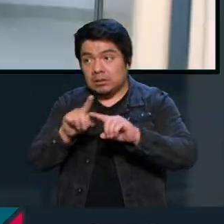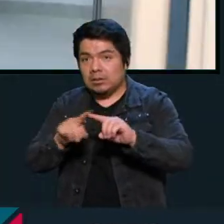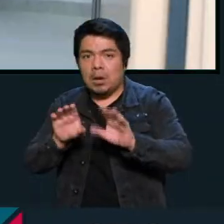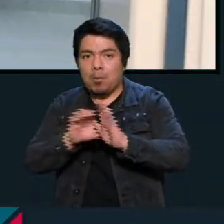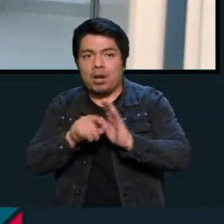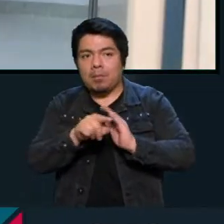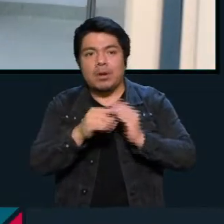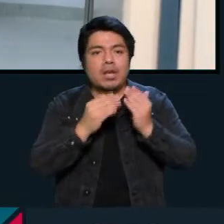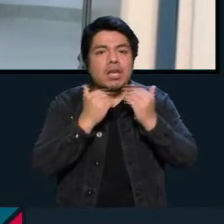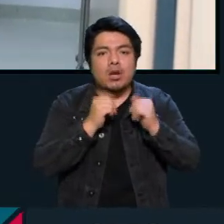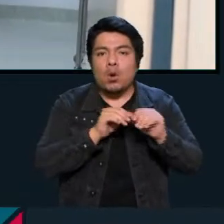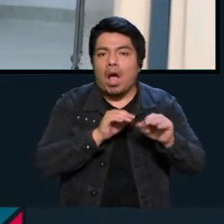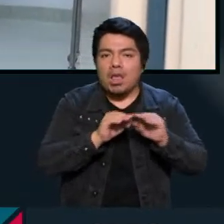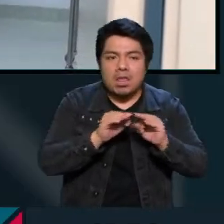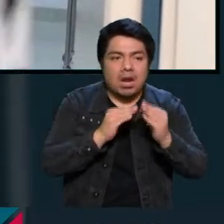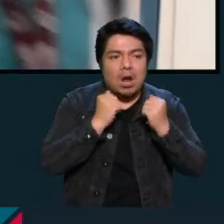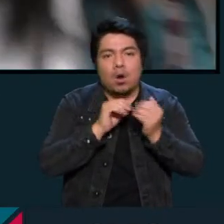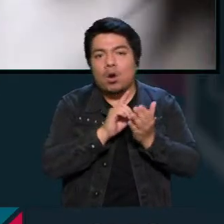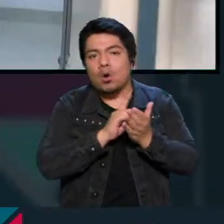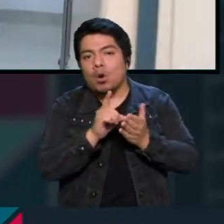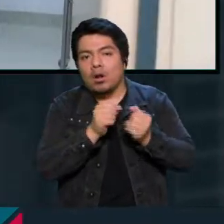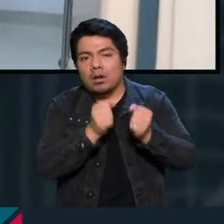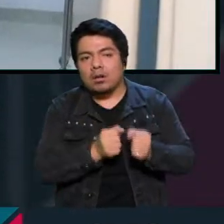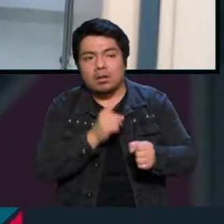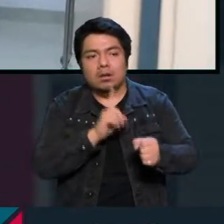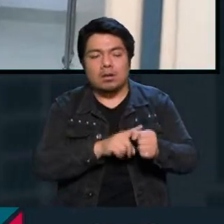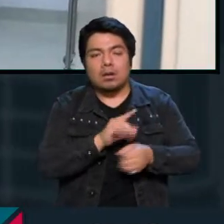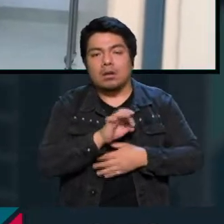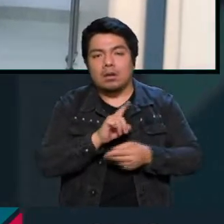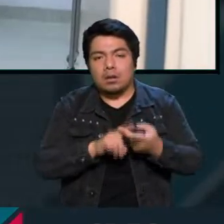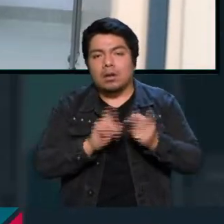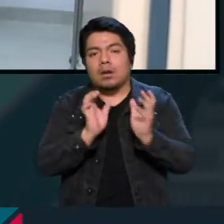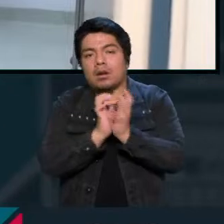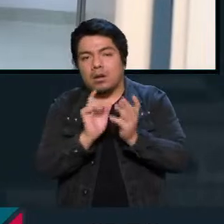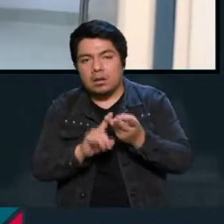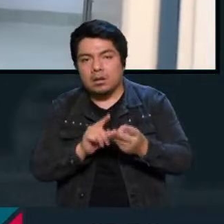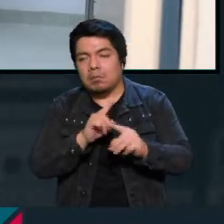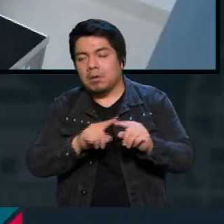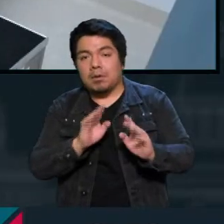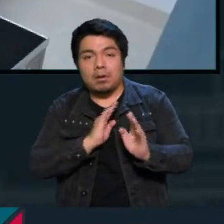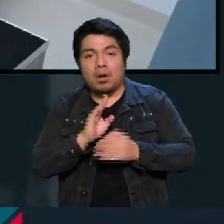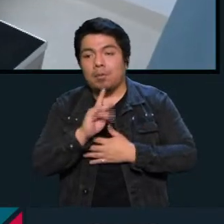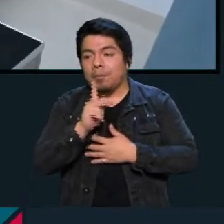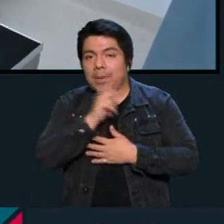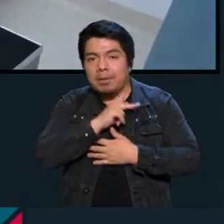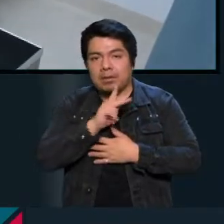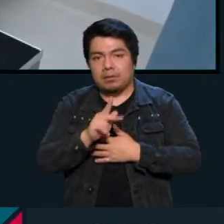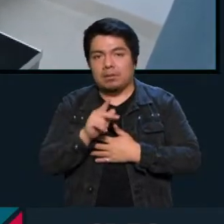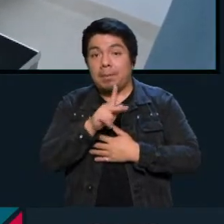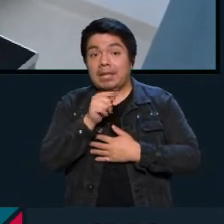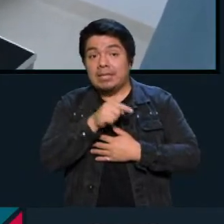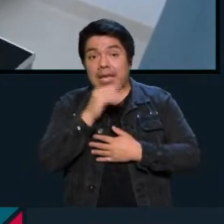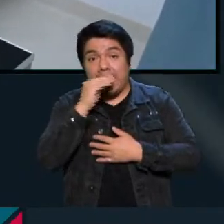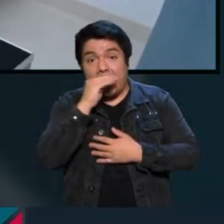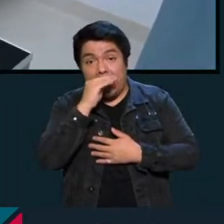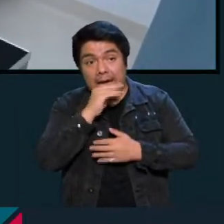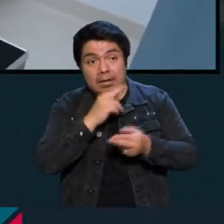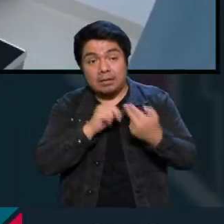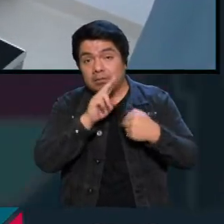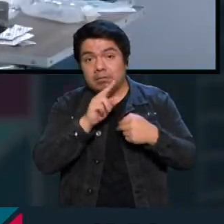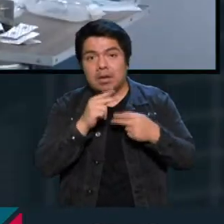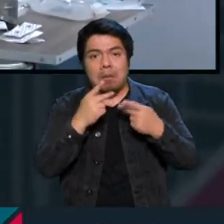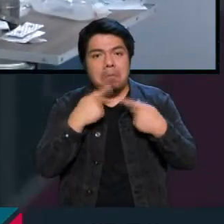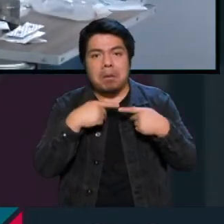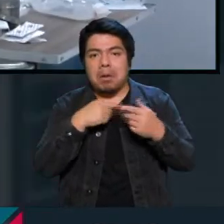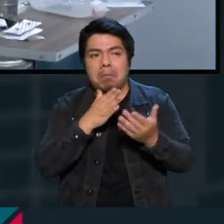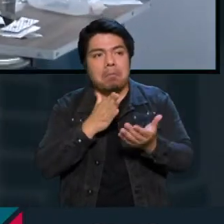tiene derecho a la seguridad social, llámese IMSS ordinario, ISSSTE, Fuerzas Armadas o Pemex. Y es completamente gratuito y universal. Cualquier persona